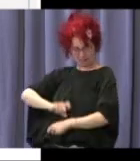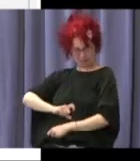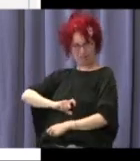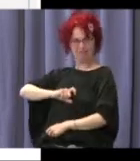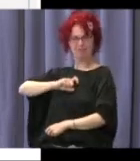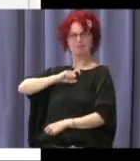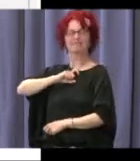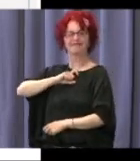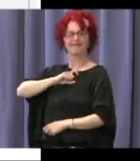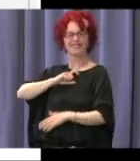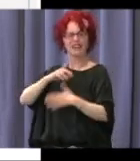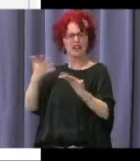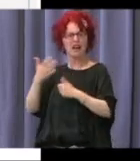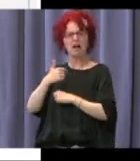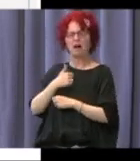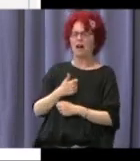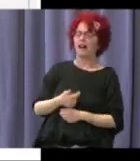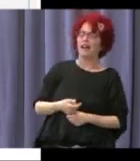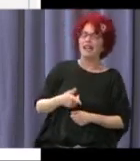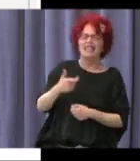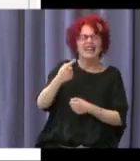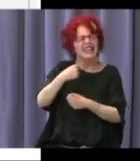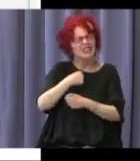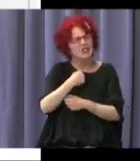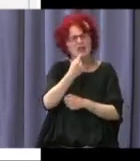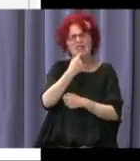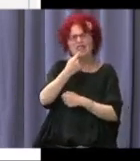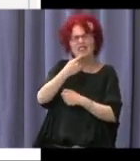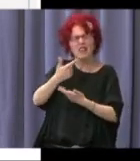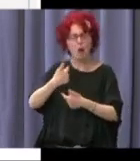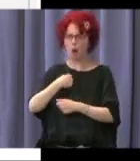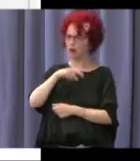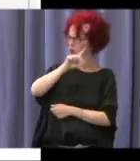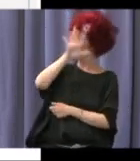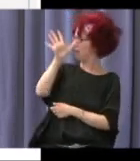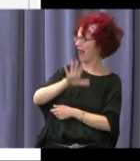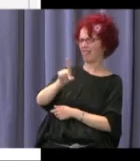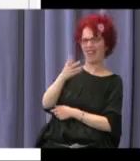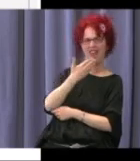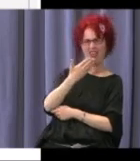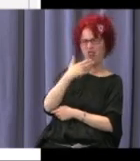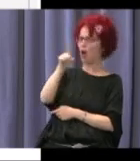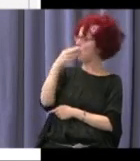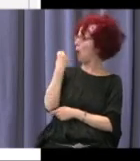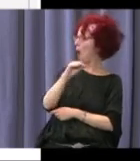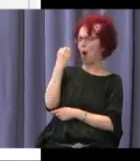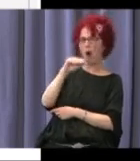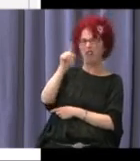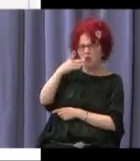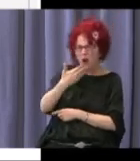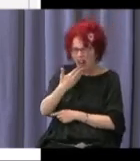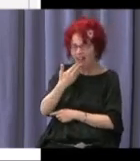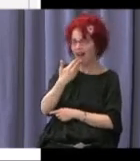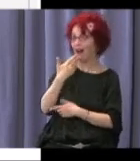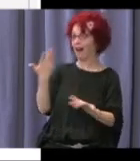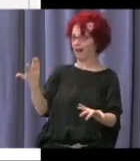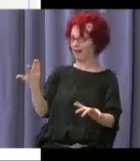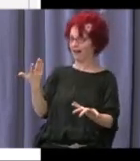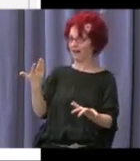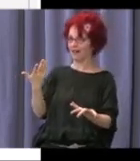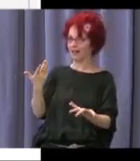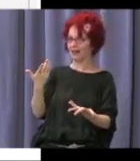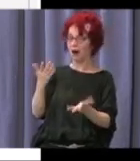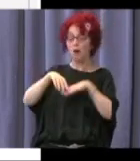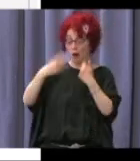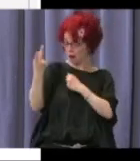el mundo nos dicen que nos digan cosas, que eso es un poquillo misterilla, pero te dicen que no parece la edad que tiene y tú dices, ay, qué bien, ¿no? Eso es sano, bueno, en situación de